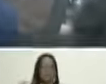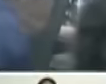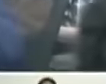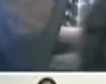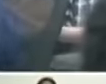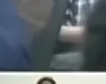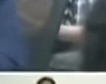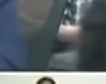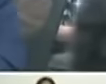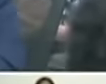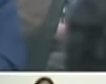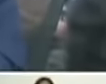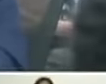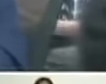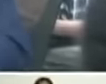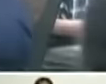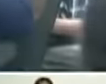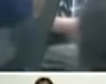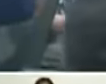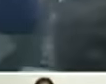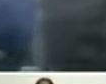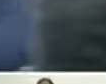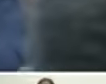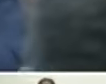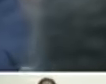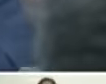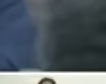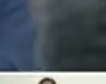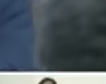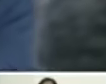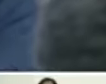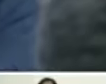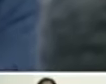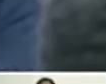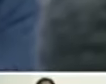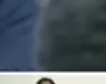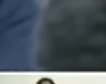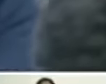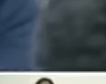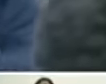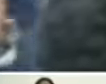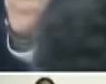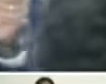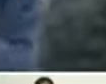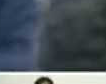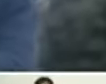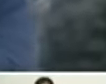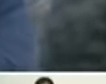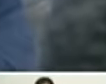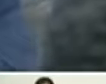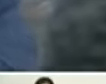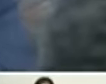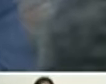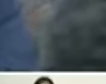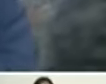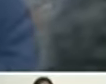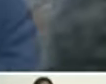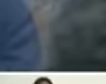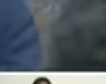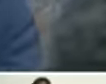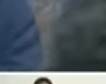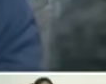y Ayacucho. Momentos culminantes de nuestra historia. Le comentaba a la